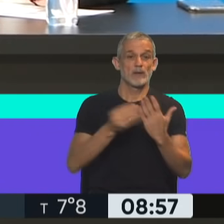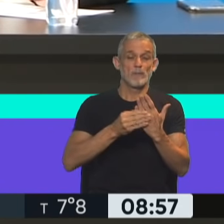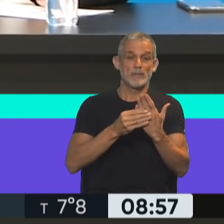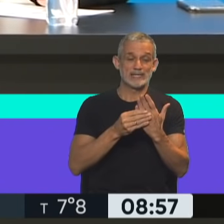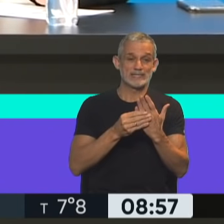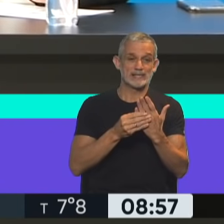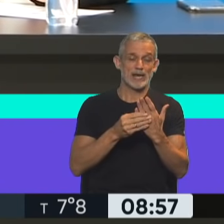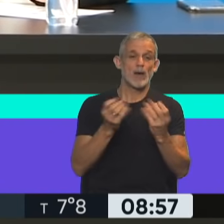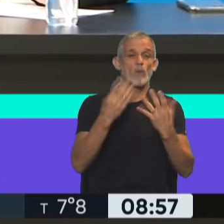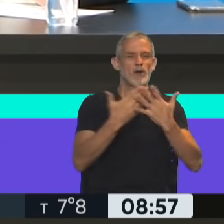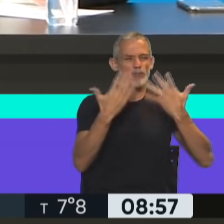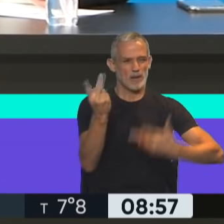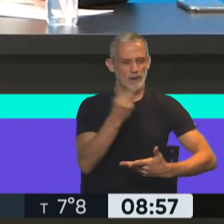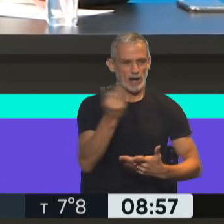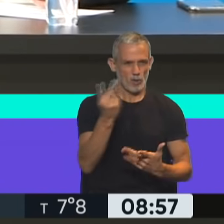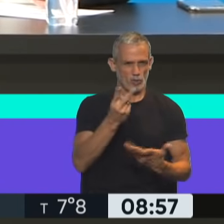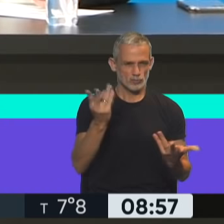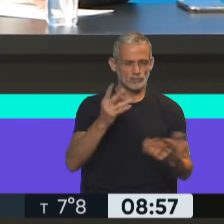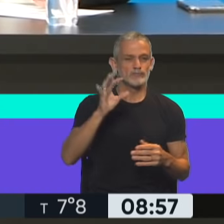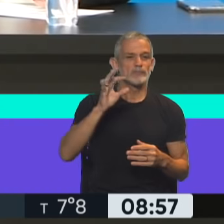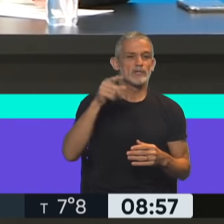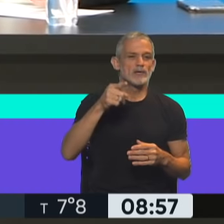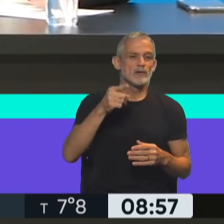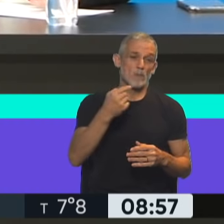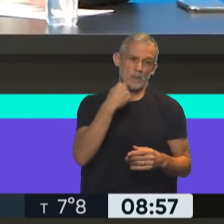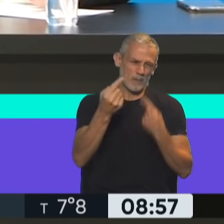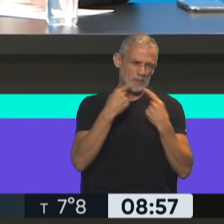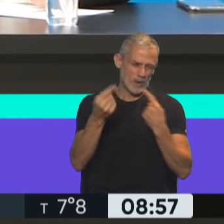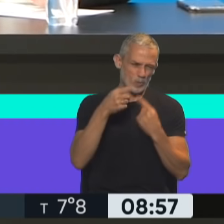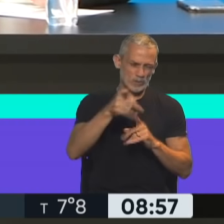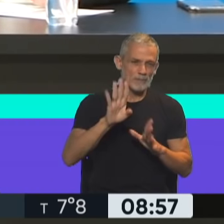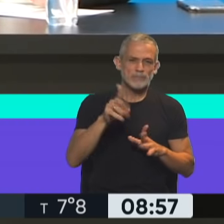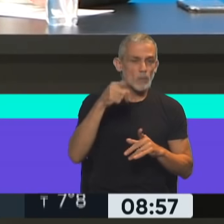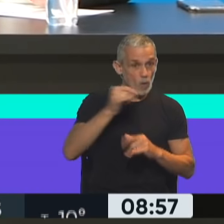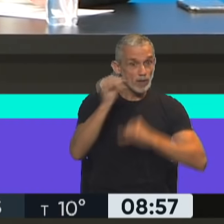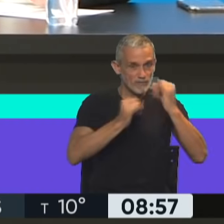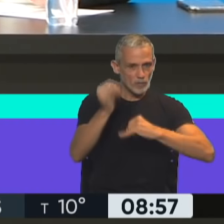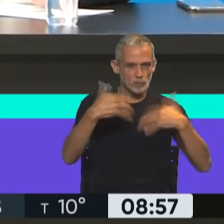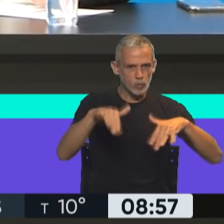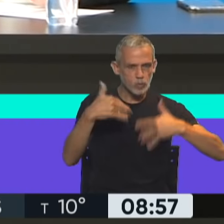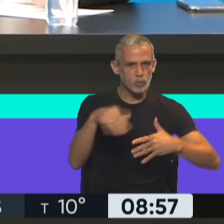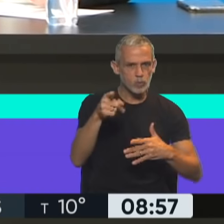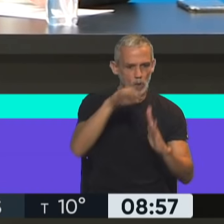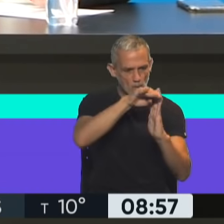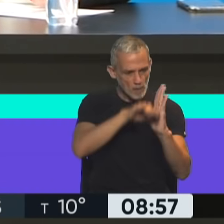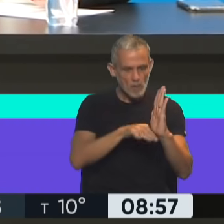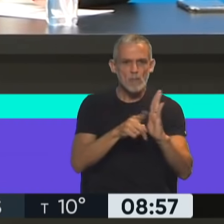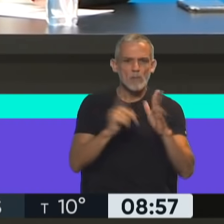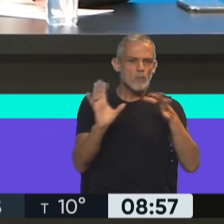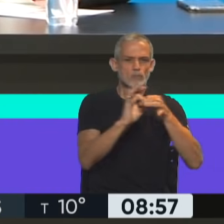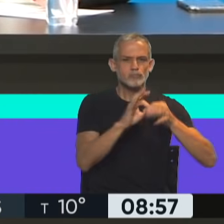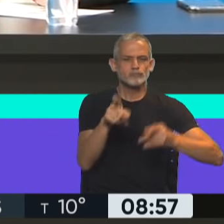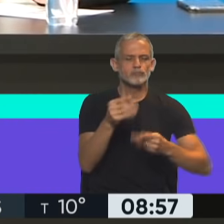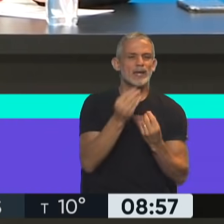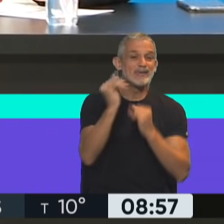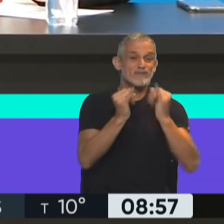Ministra, jefe de gabinete, buen día para los dos. Jean Libares, en vivo a través de Multivisión Federal. Ministra, ha dado mucha información y en una de ellas vinculó y